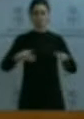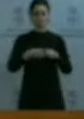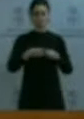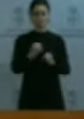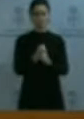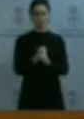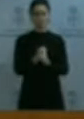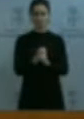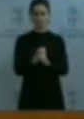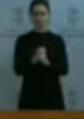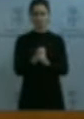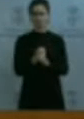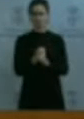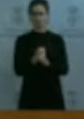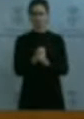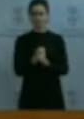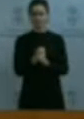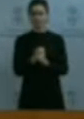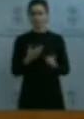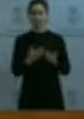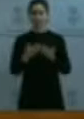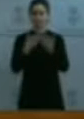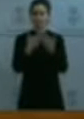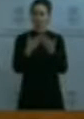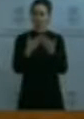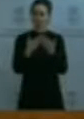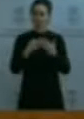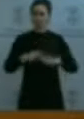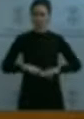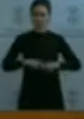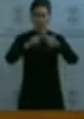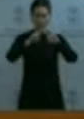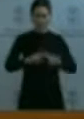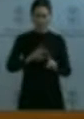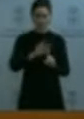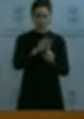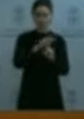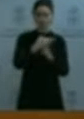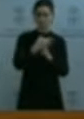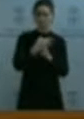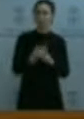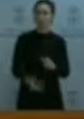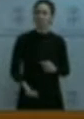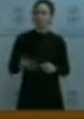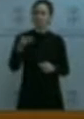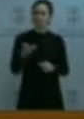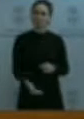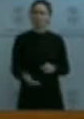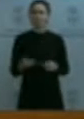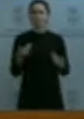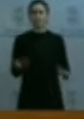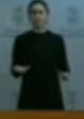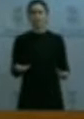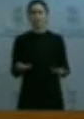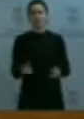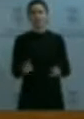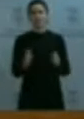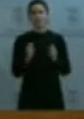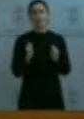y análisis de la situación es importante. Y eso nos lleva a lo que es el segundo punto, que